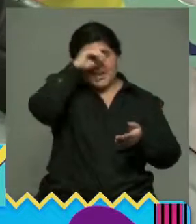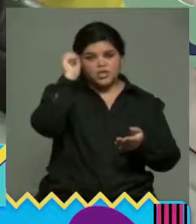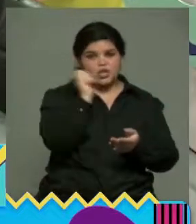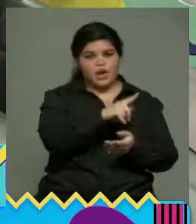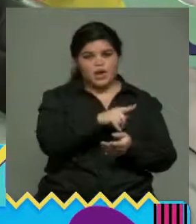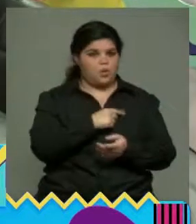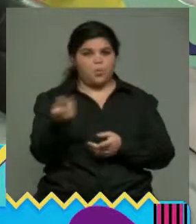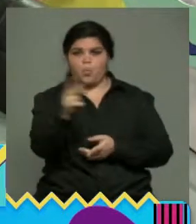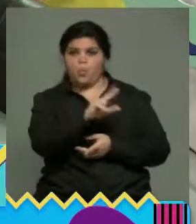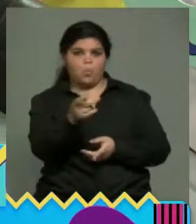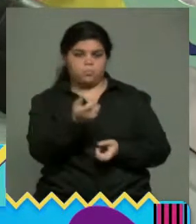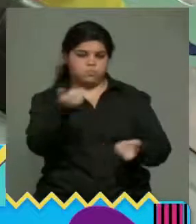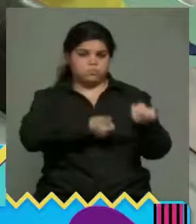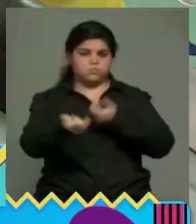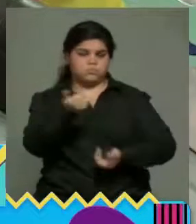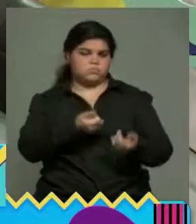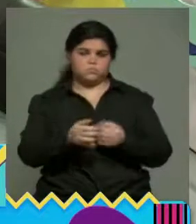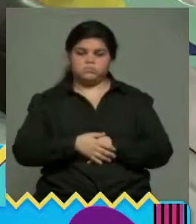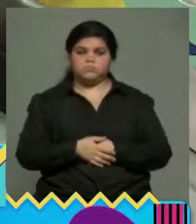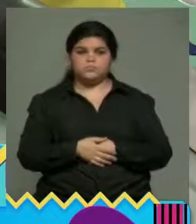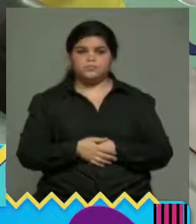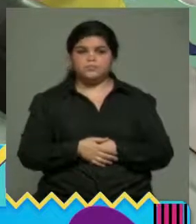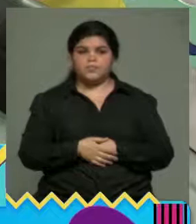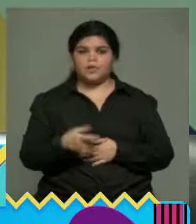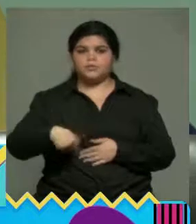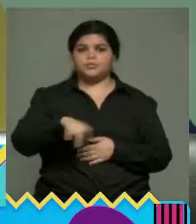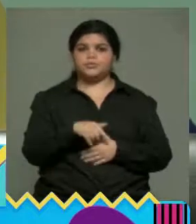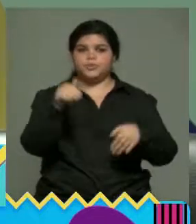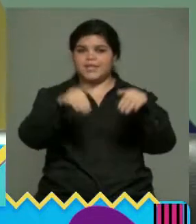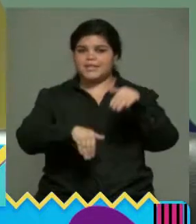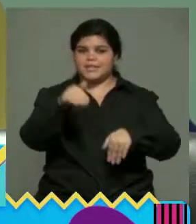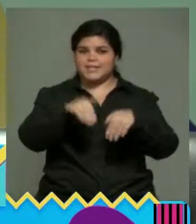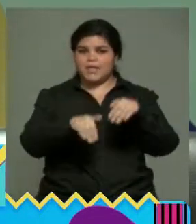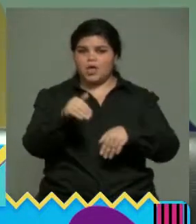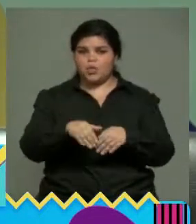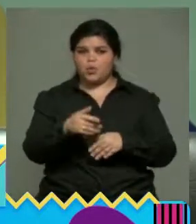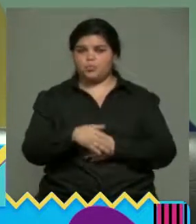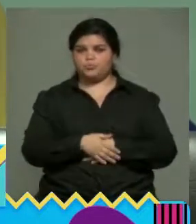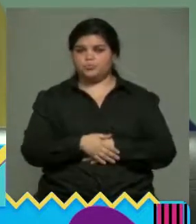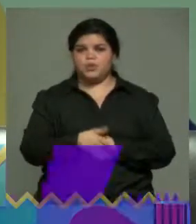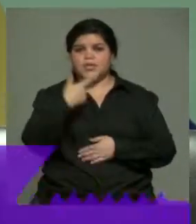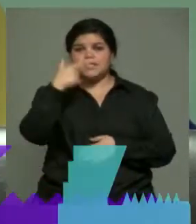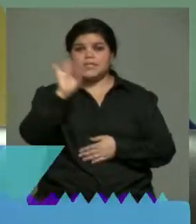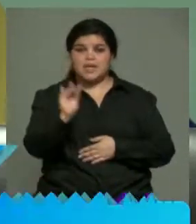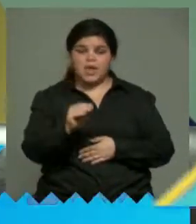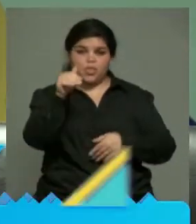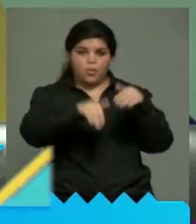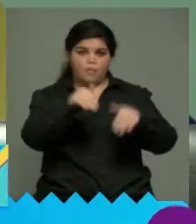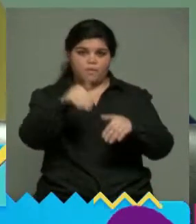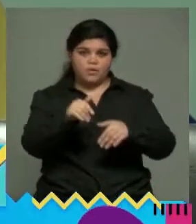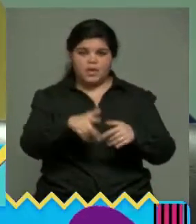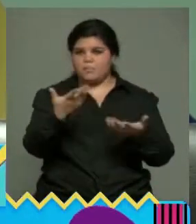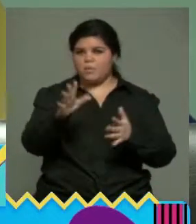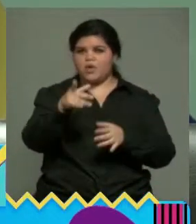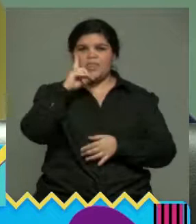empezar cualquiera de los dos. Bueno, nosotros votamos en el Senado, hace unos 45 días, un poco más, una modificación